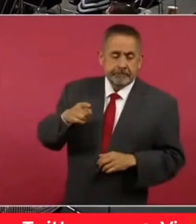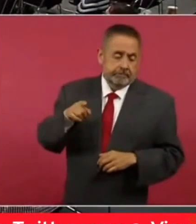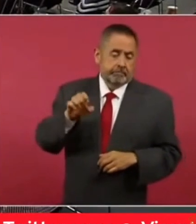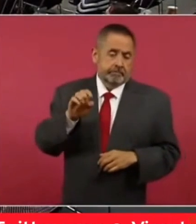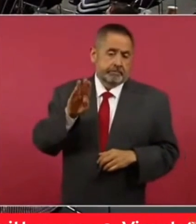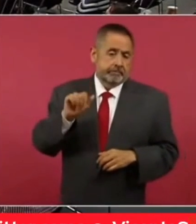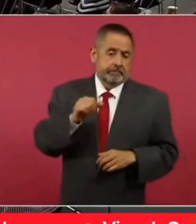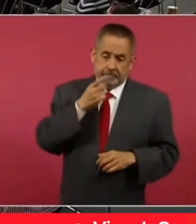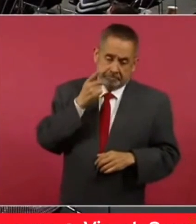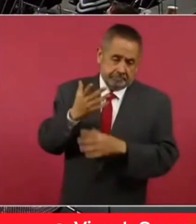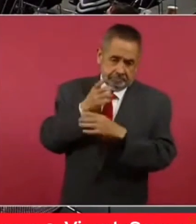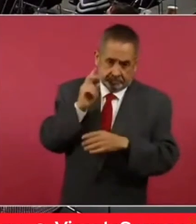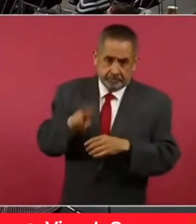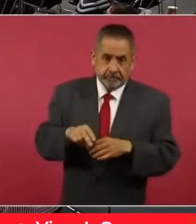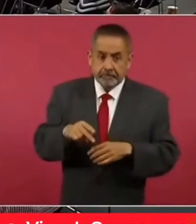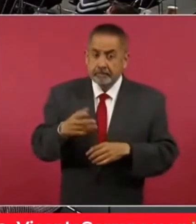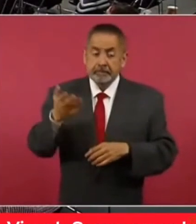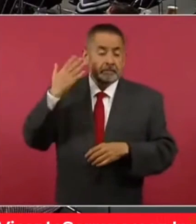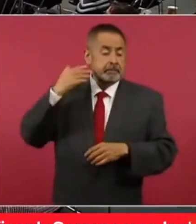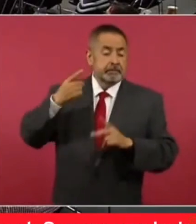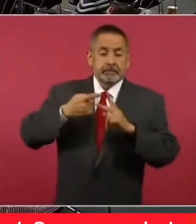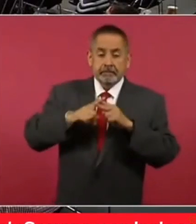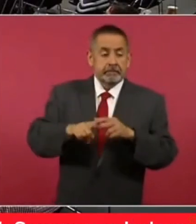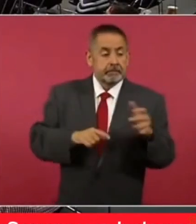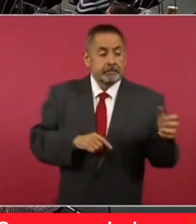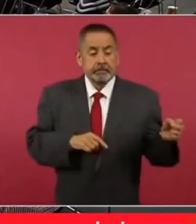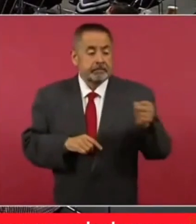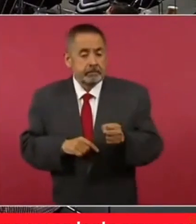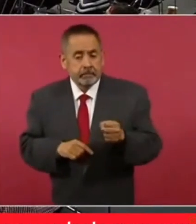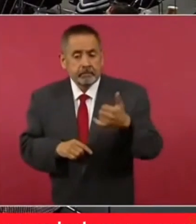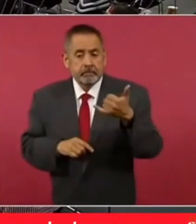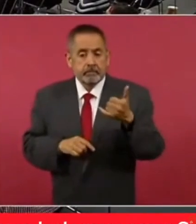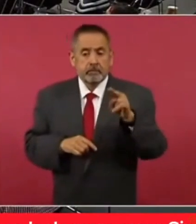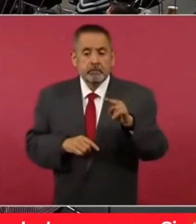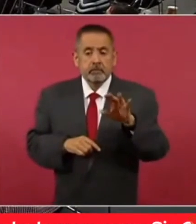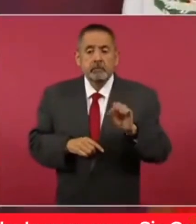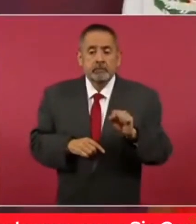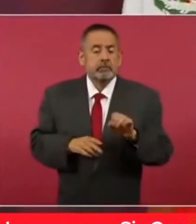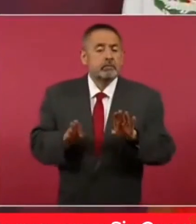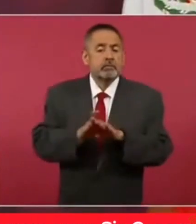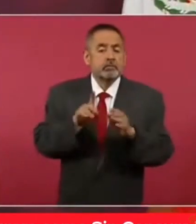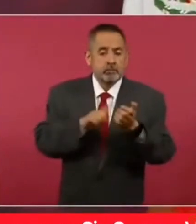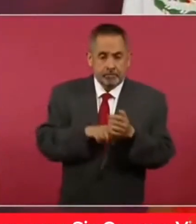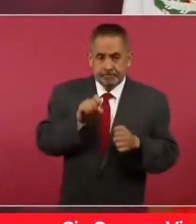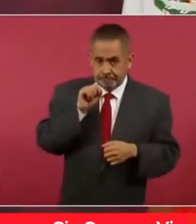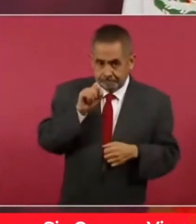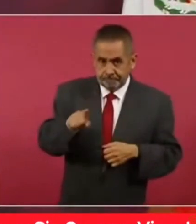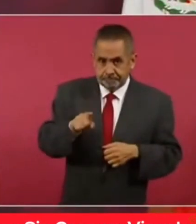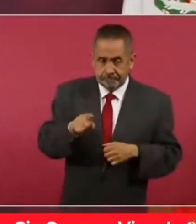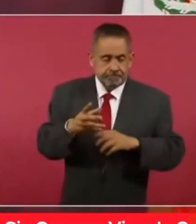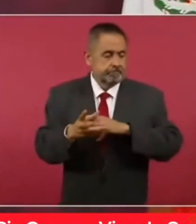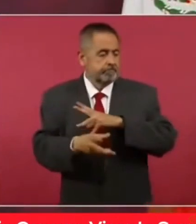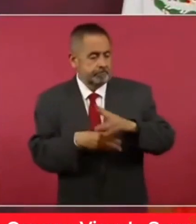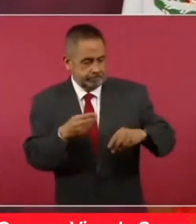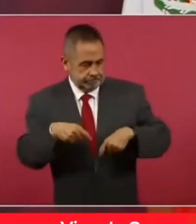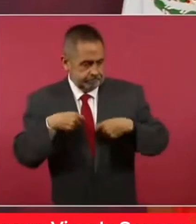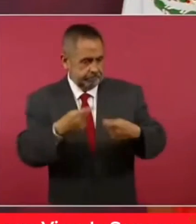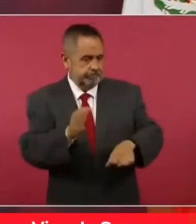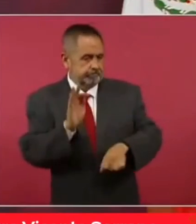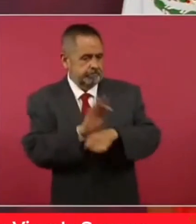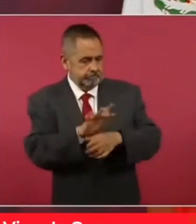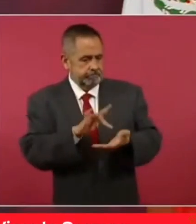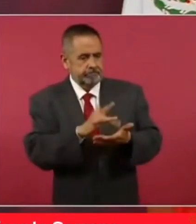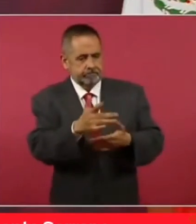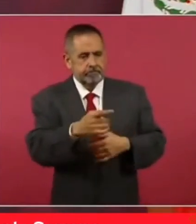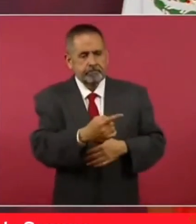sostiene. Pero la entrada de Yunes tuvo que ver con un pago